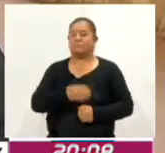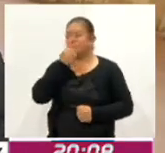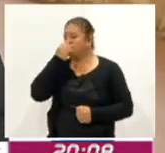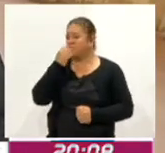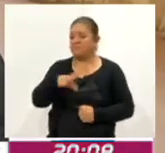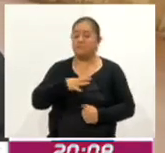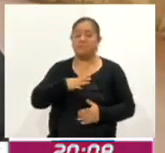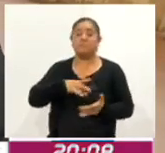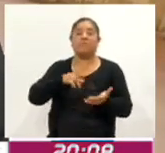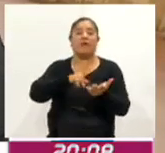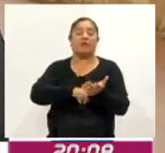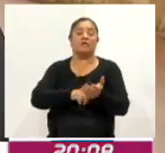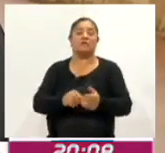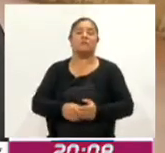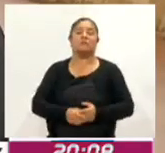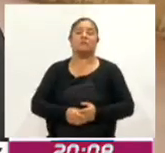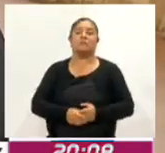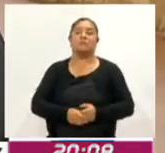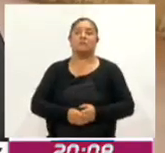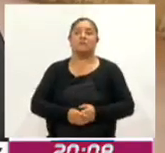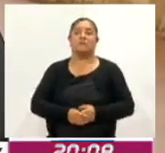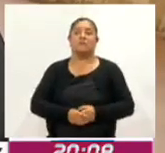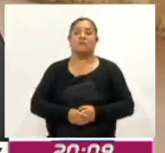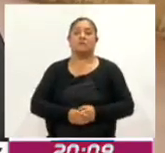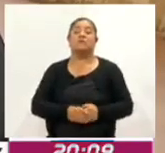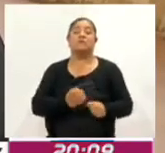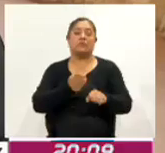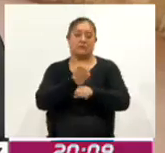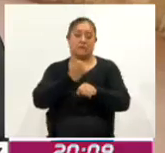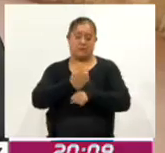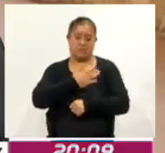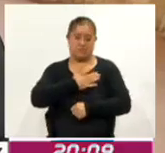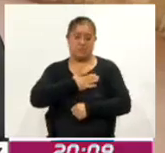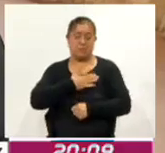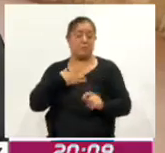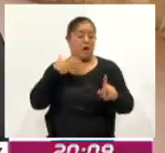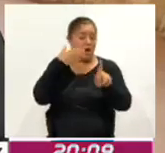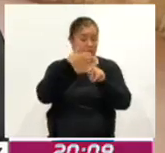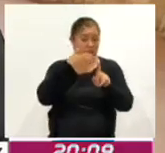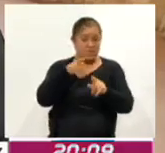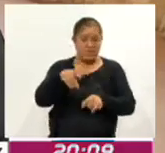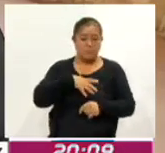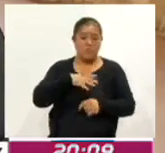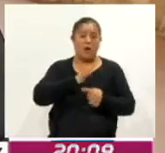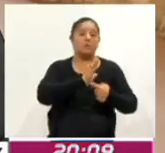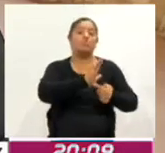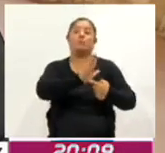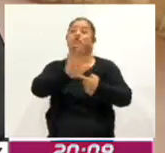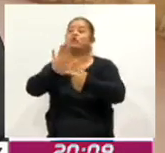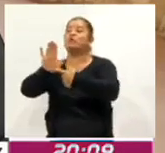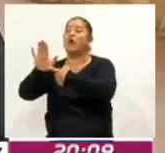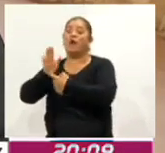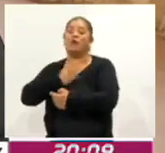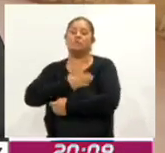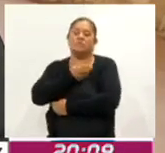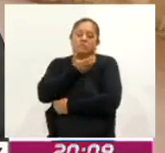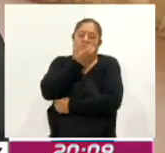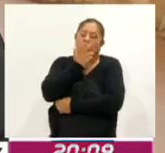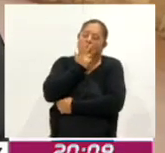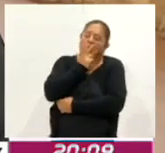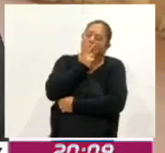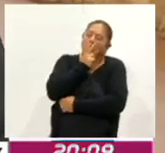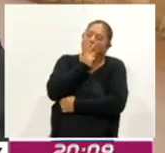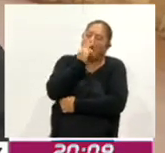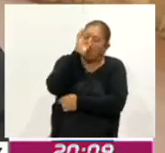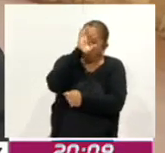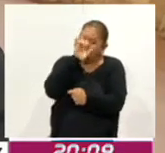ofrece nuestro estado. Nuestro objetivo es mostrar la riqueza cultural, histórica y natural de nuestro estado, así como la